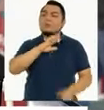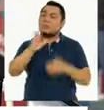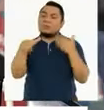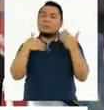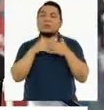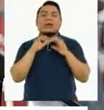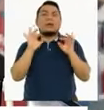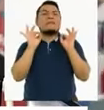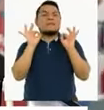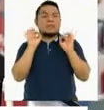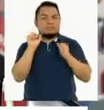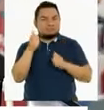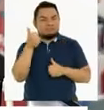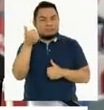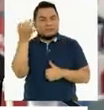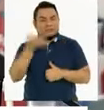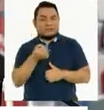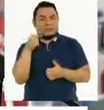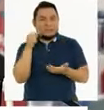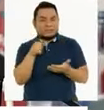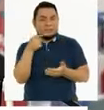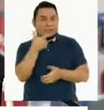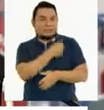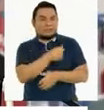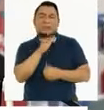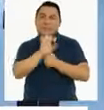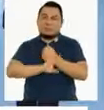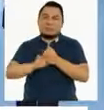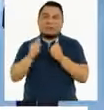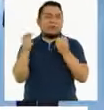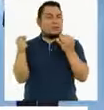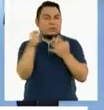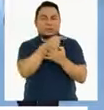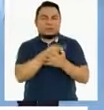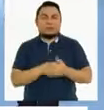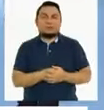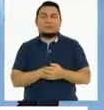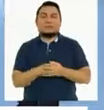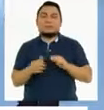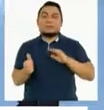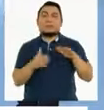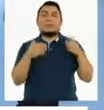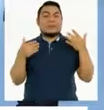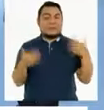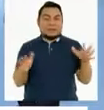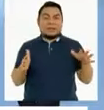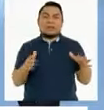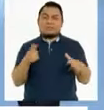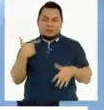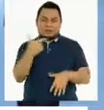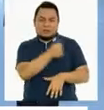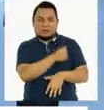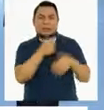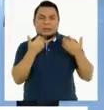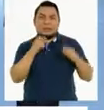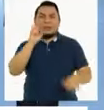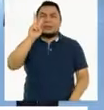son efectivas, todas nos protegen. Ya hemos aplicado más de